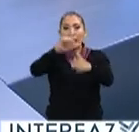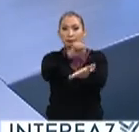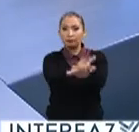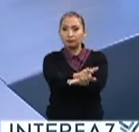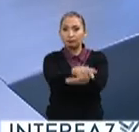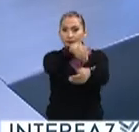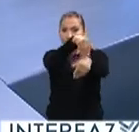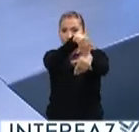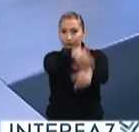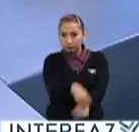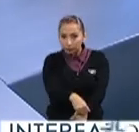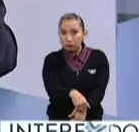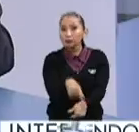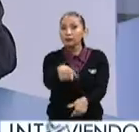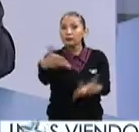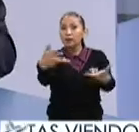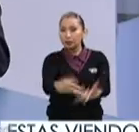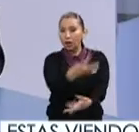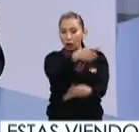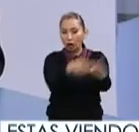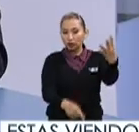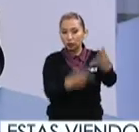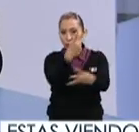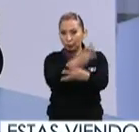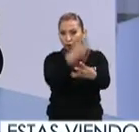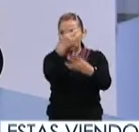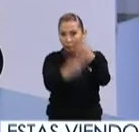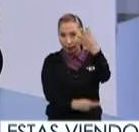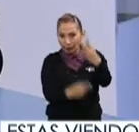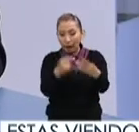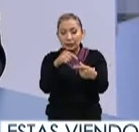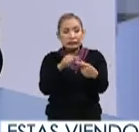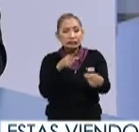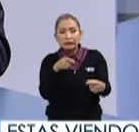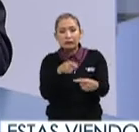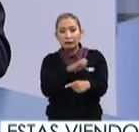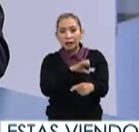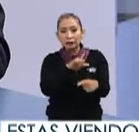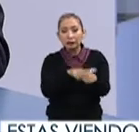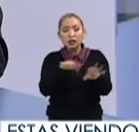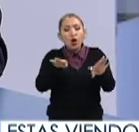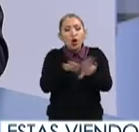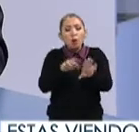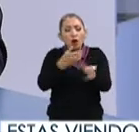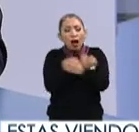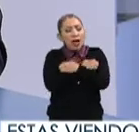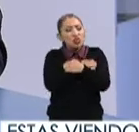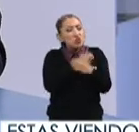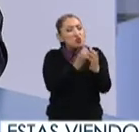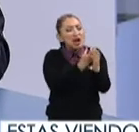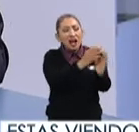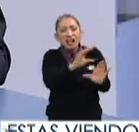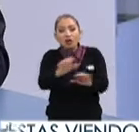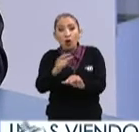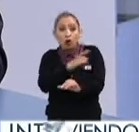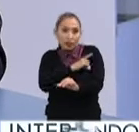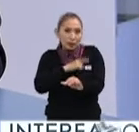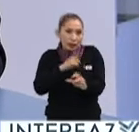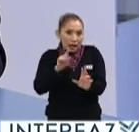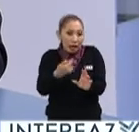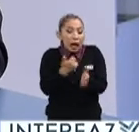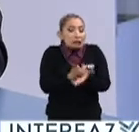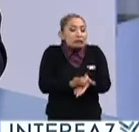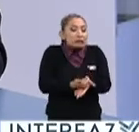legalidad. Se desarrollan 4 programas y en particular cómo la educación puede ser o debe ser